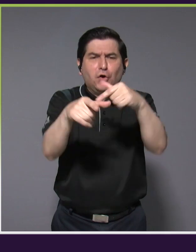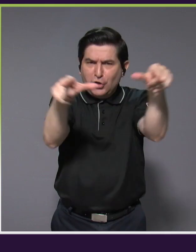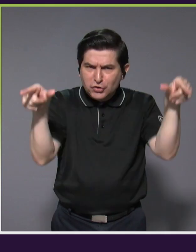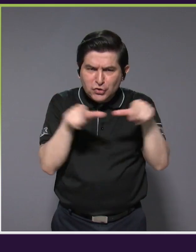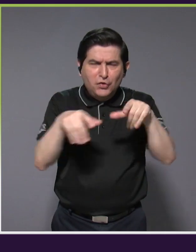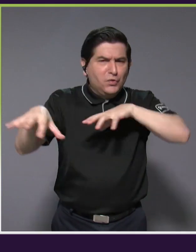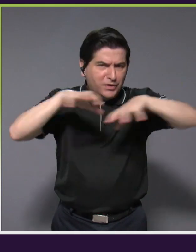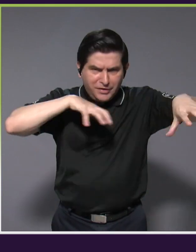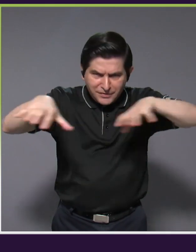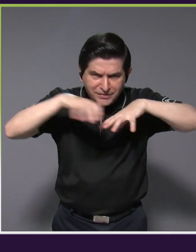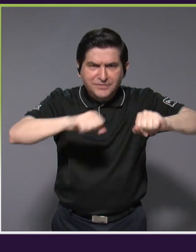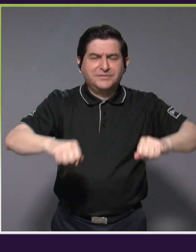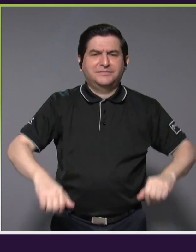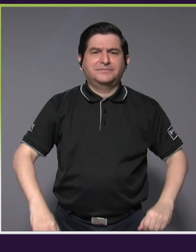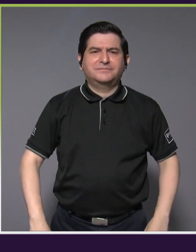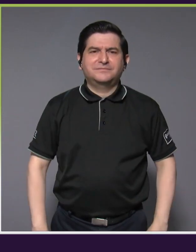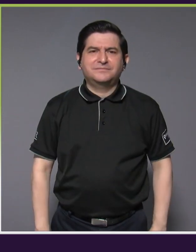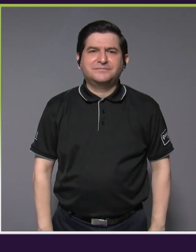lados.